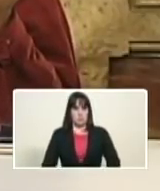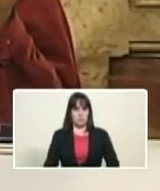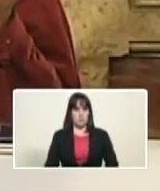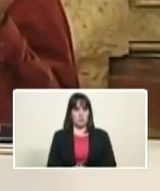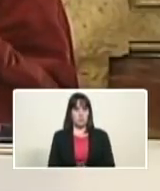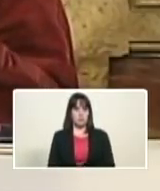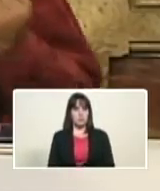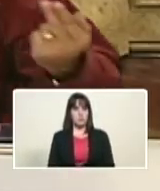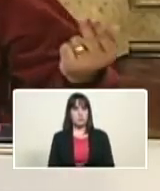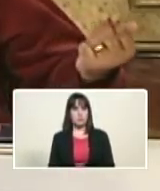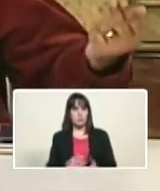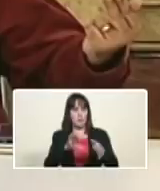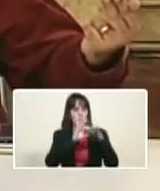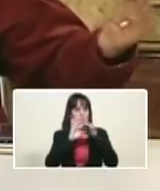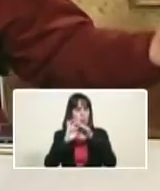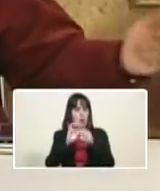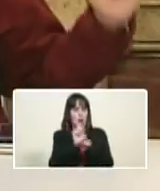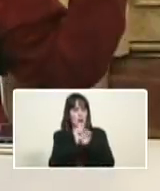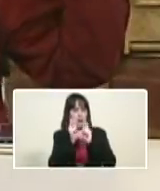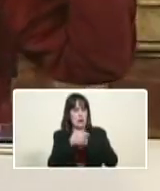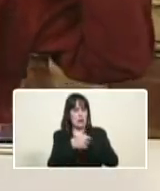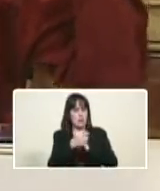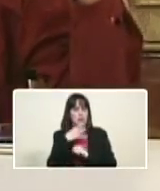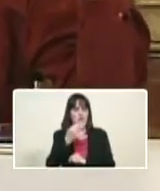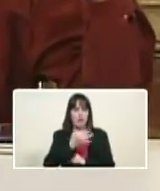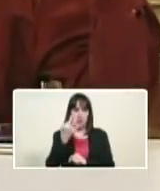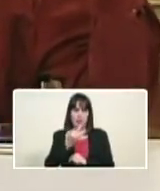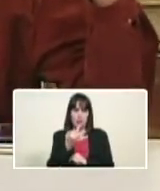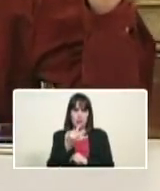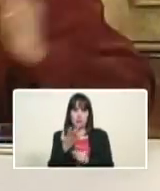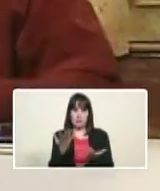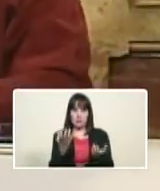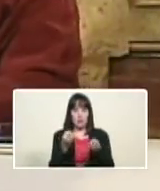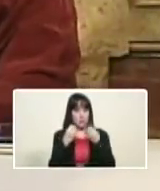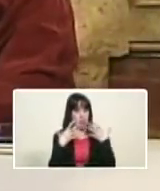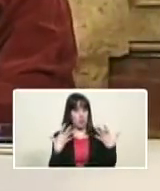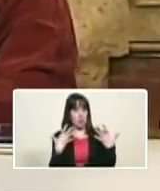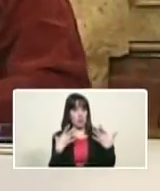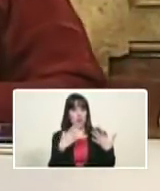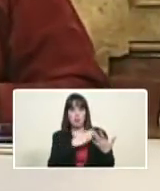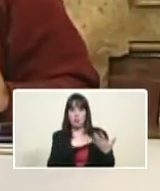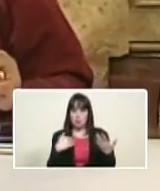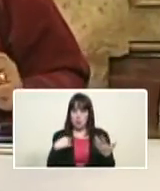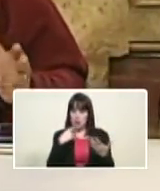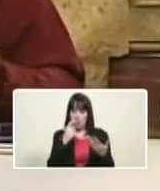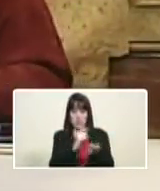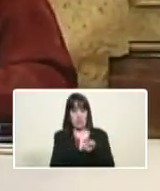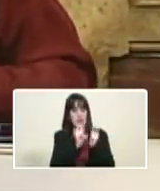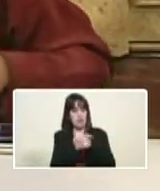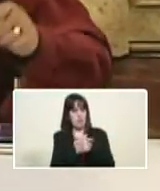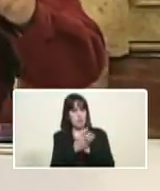factor cambiario real. ¿Está bien? ¿Tú me quieres poner al cambio en tanto?